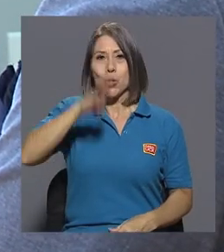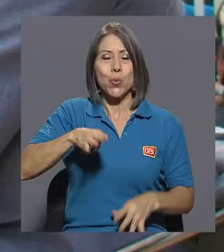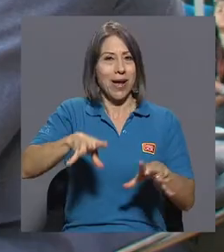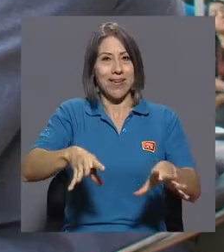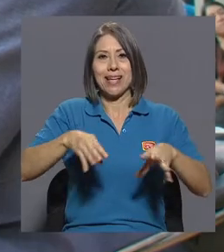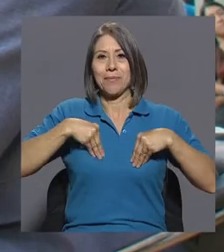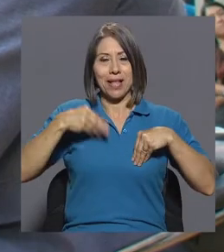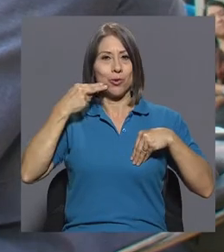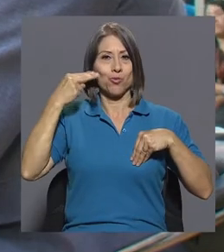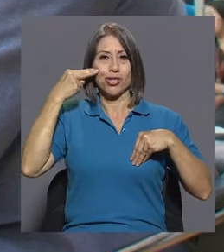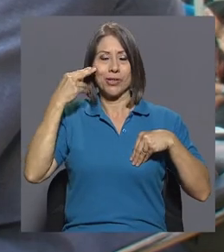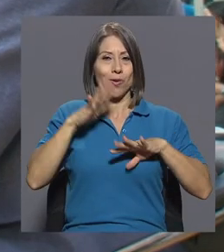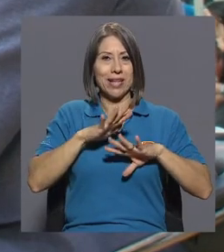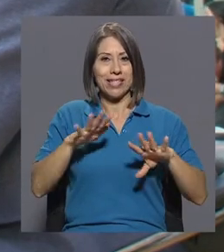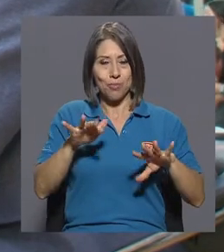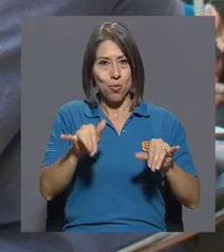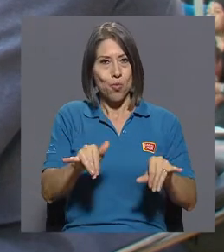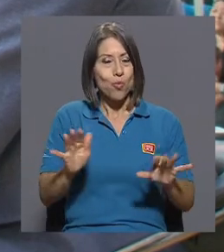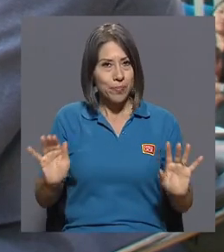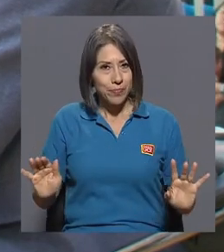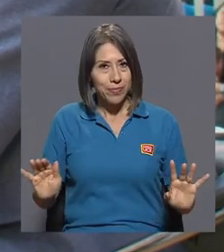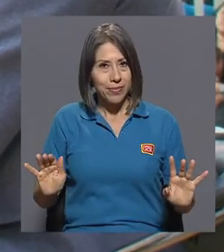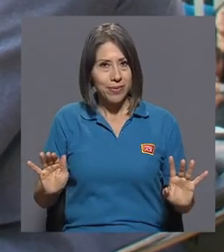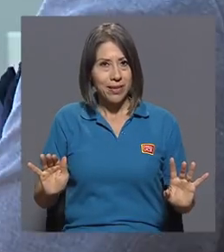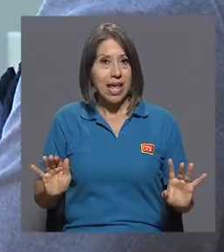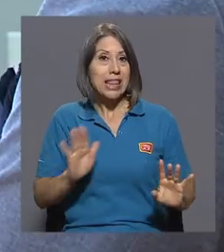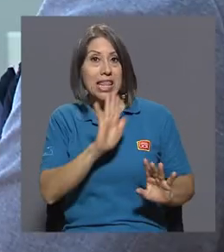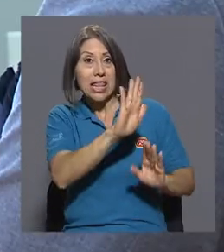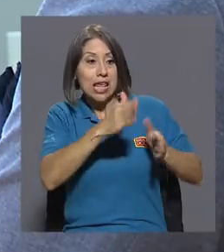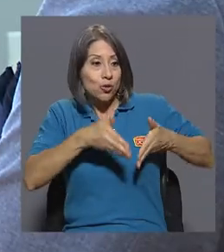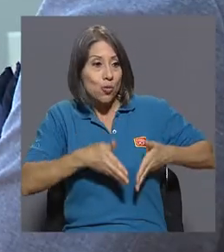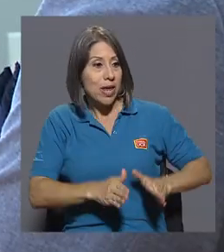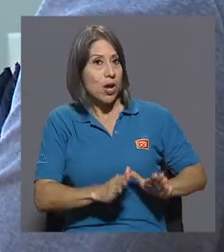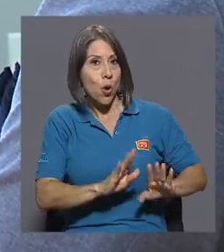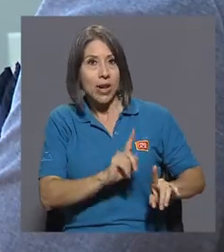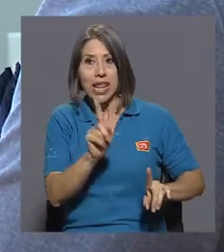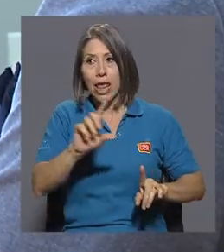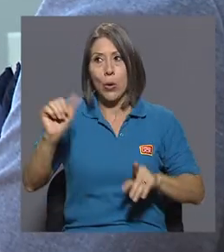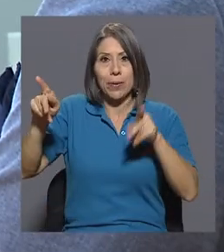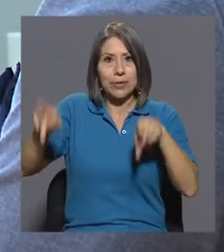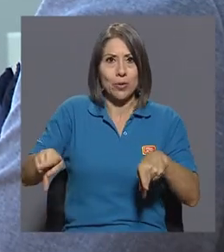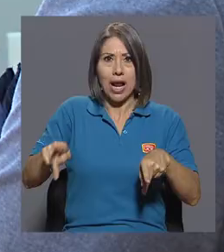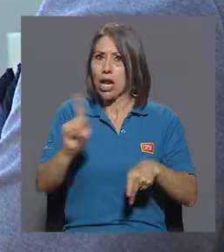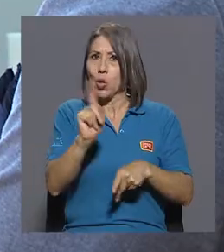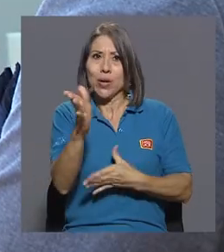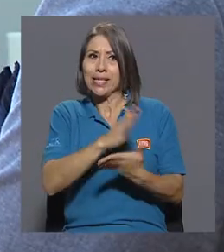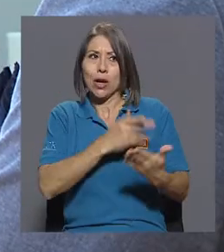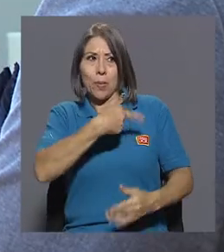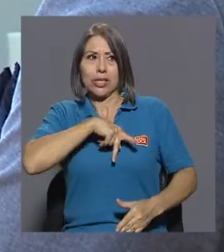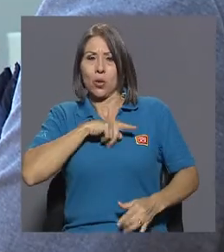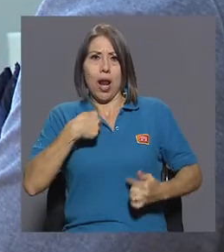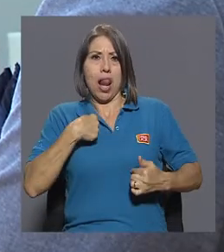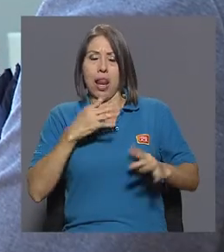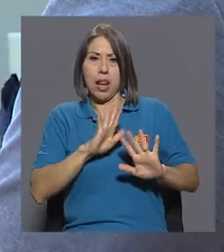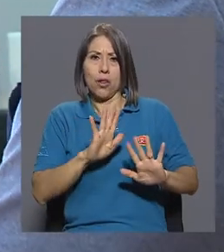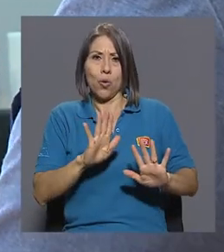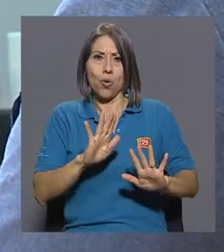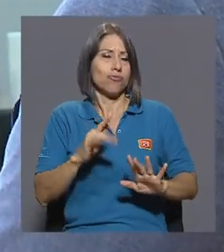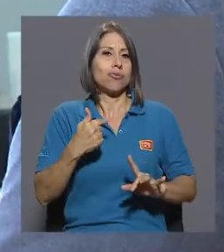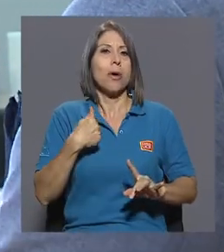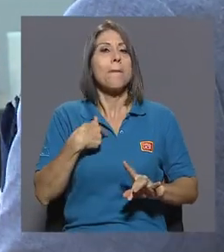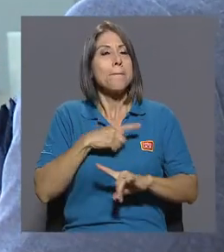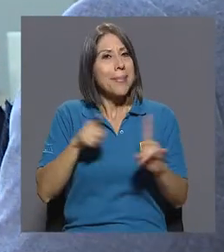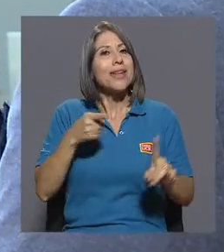tal, ni de su hijo ni de nadie. Entonces no era algo personal, yo lo tomaba personal. Pero o sea, sí aprendieron